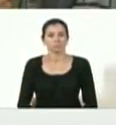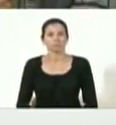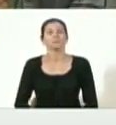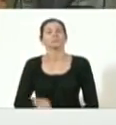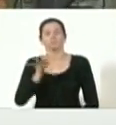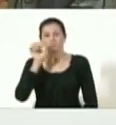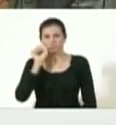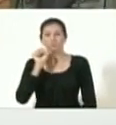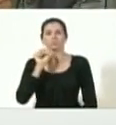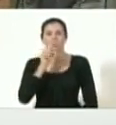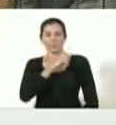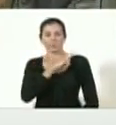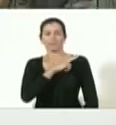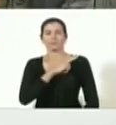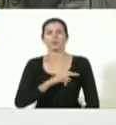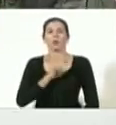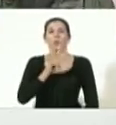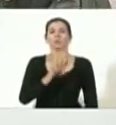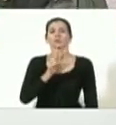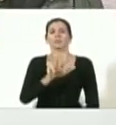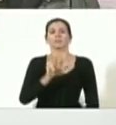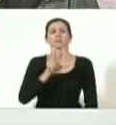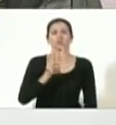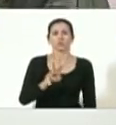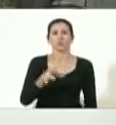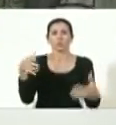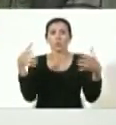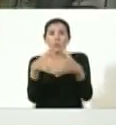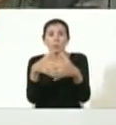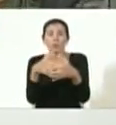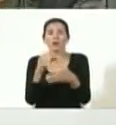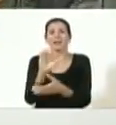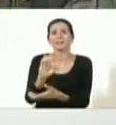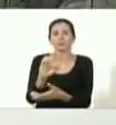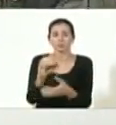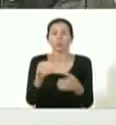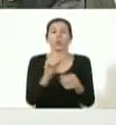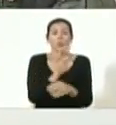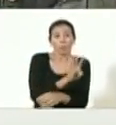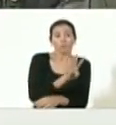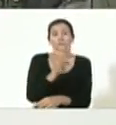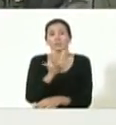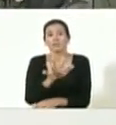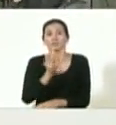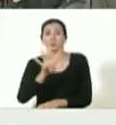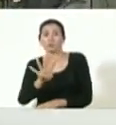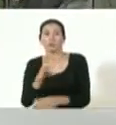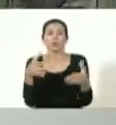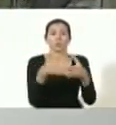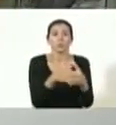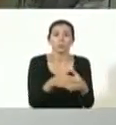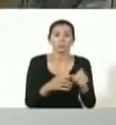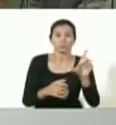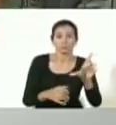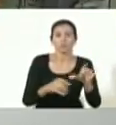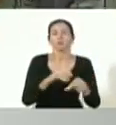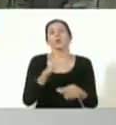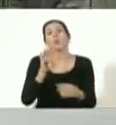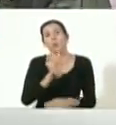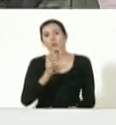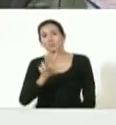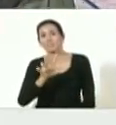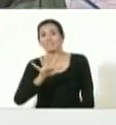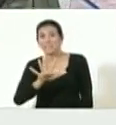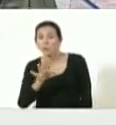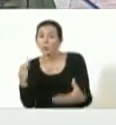4-3-2 Grupo Castro, 4-3-4 Grupo Müller, 4-3